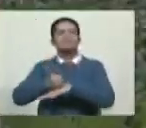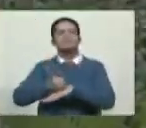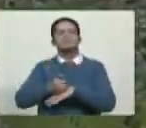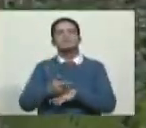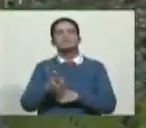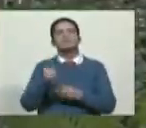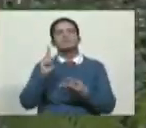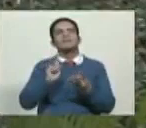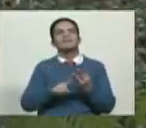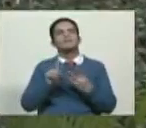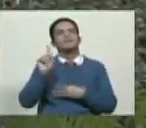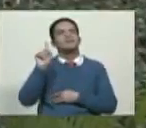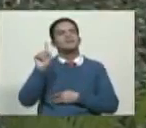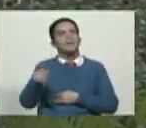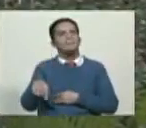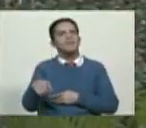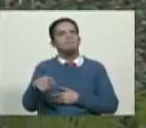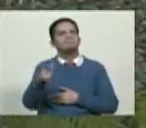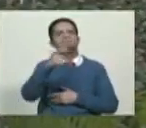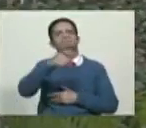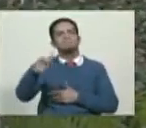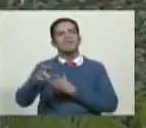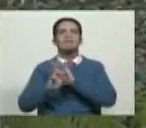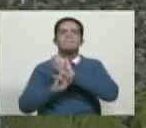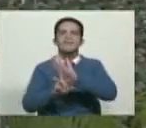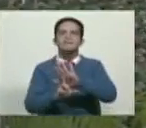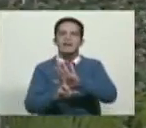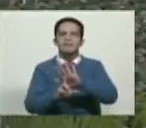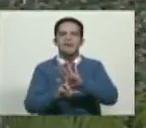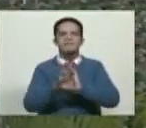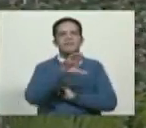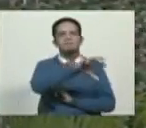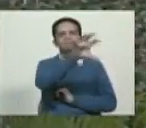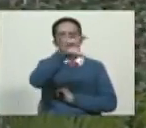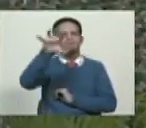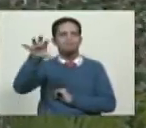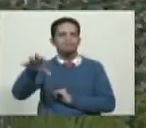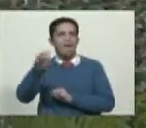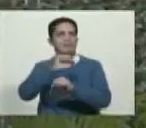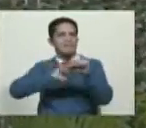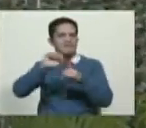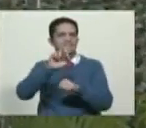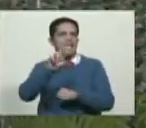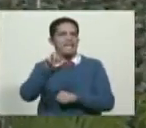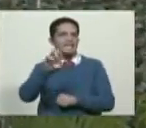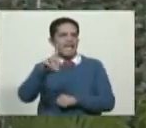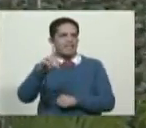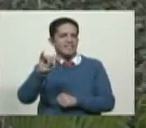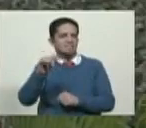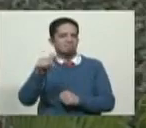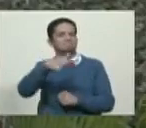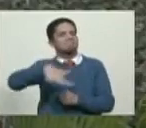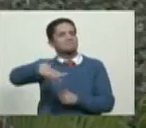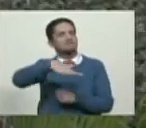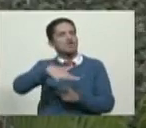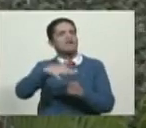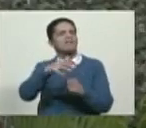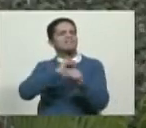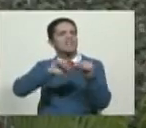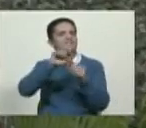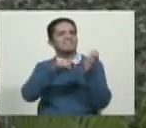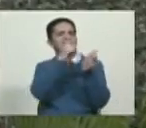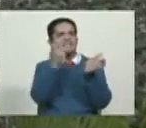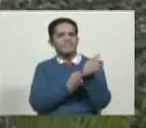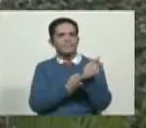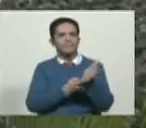e igualmente los representantes de las regiones de defensa integral REDI e igualmente de las zonas de defensa